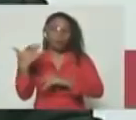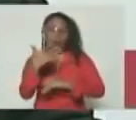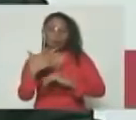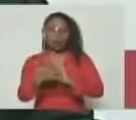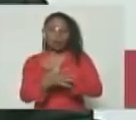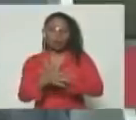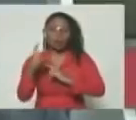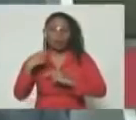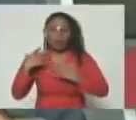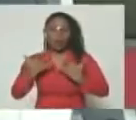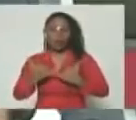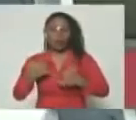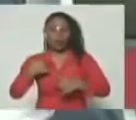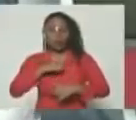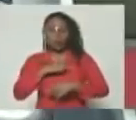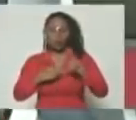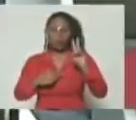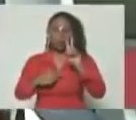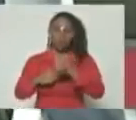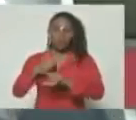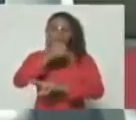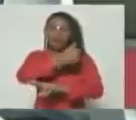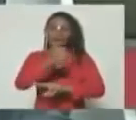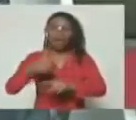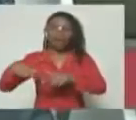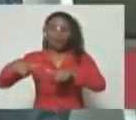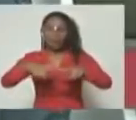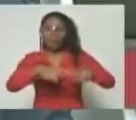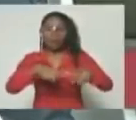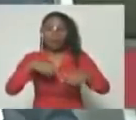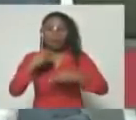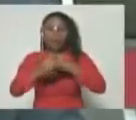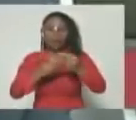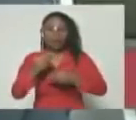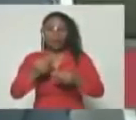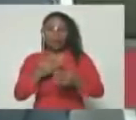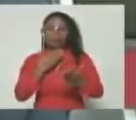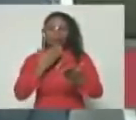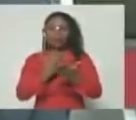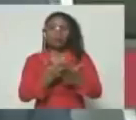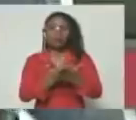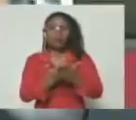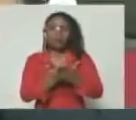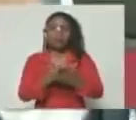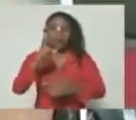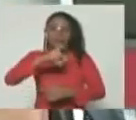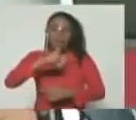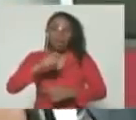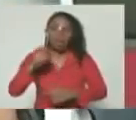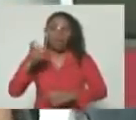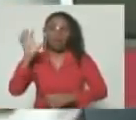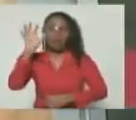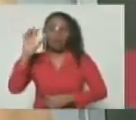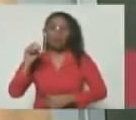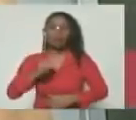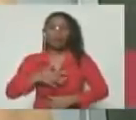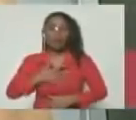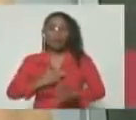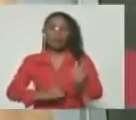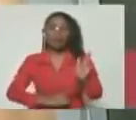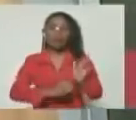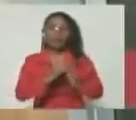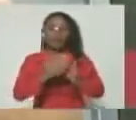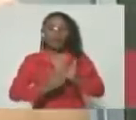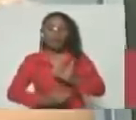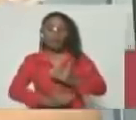estamos todos viendo cómo desde cada trinchera se hacen los aportes necesarios para que nuestro país pueda seguir surgiendo, pueda salir